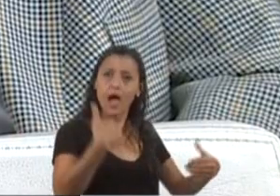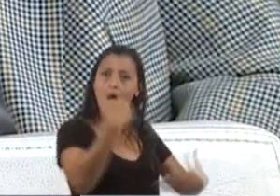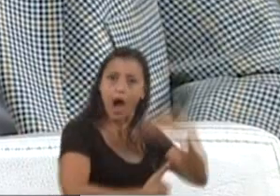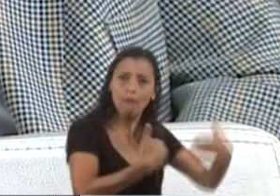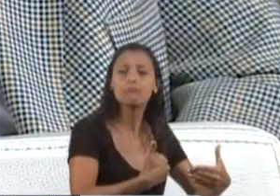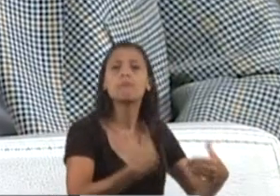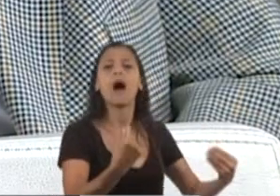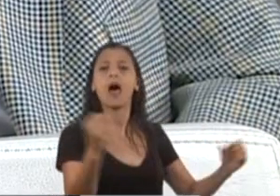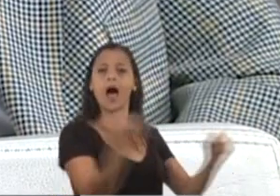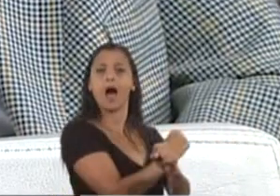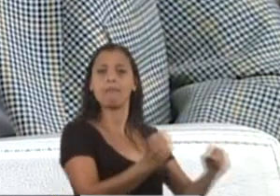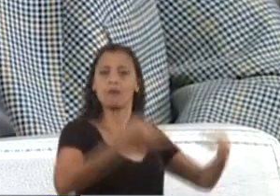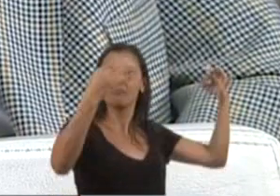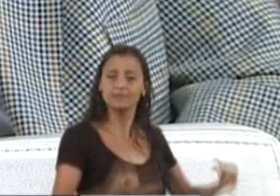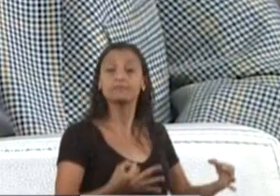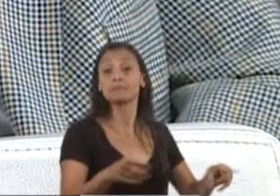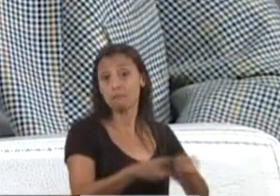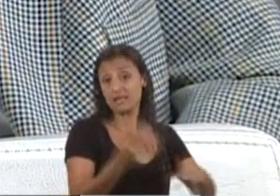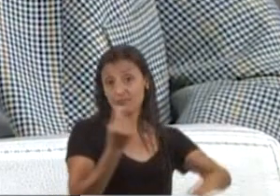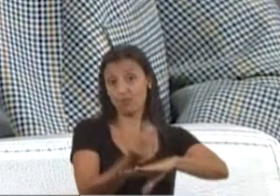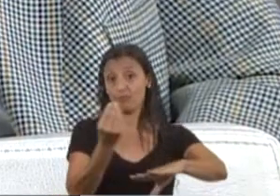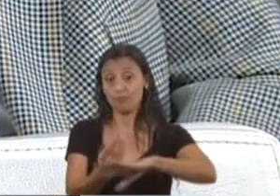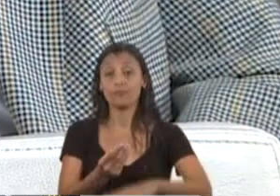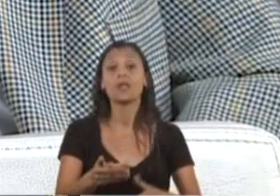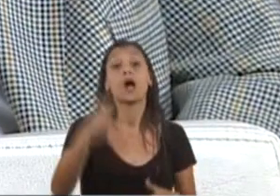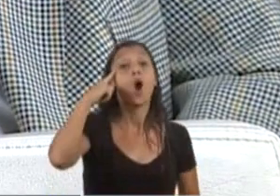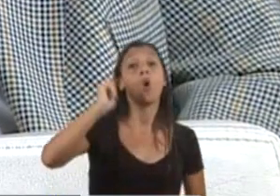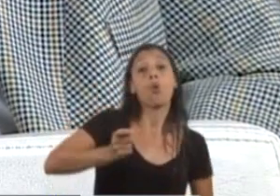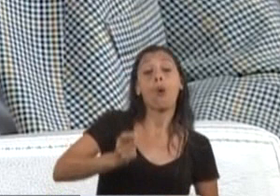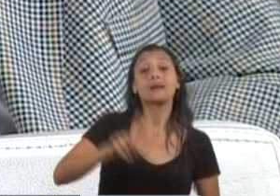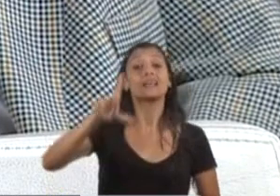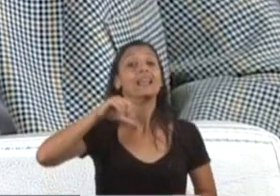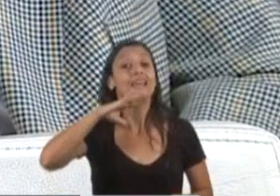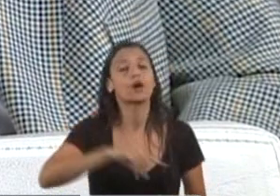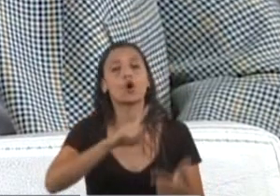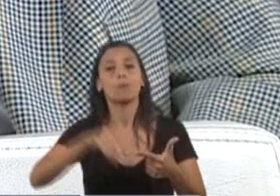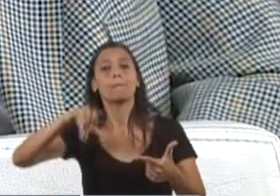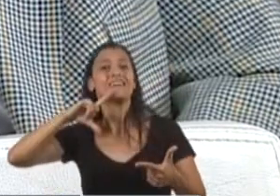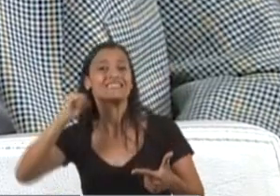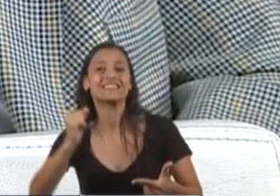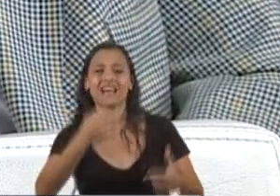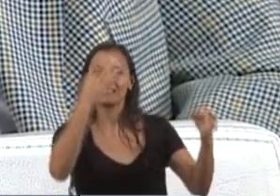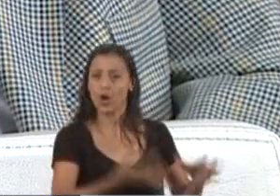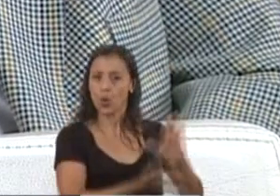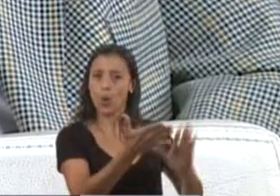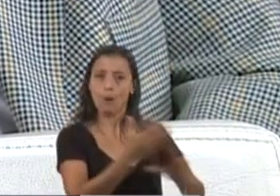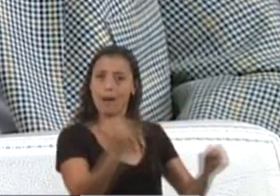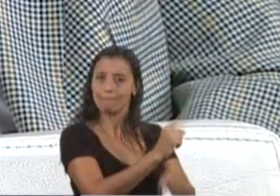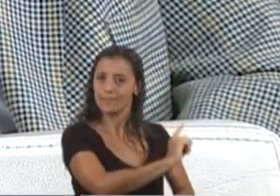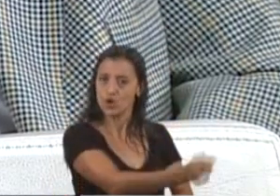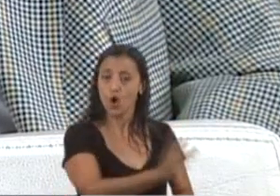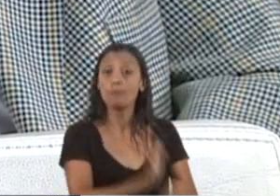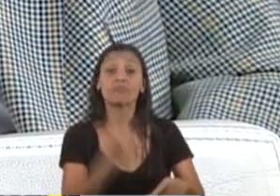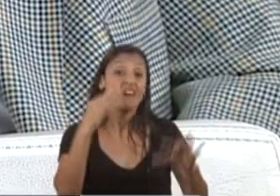de los tanto del juez Lijo como de Manuel García Mansilla? Leo dos frases en ese sentido. Ayer